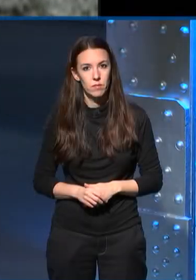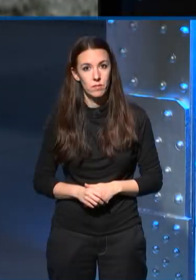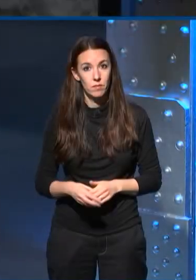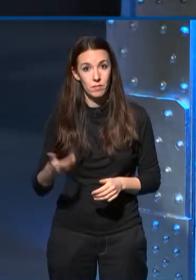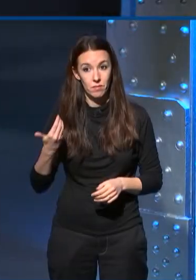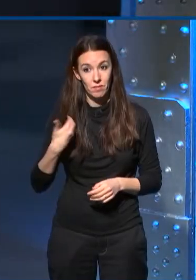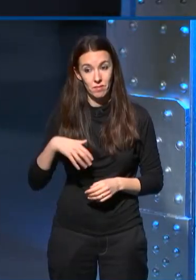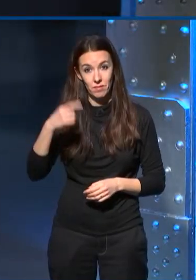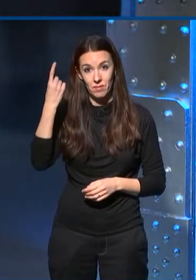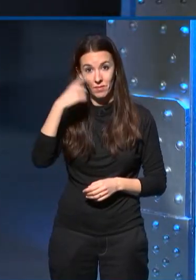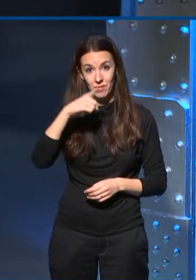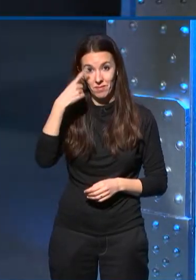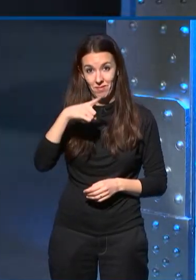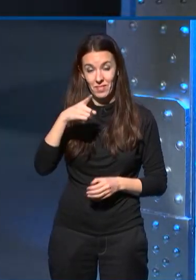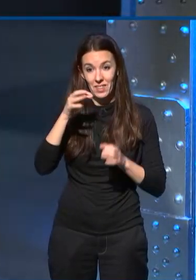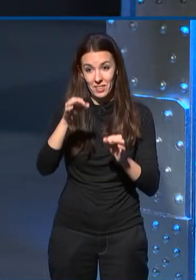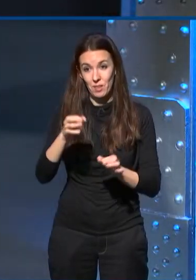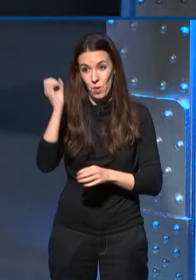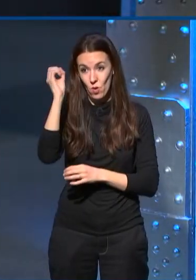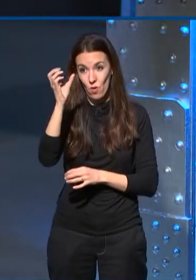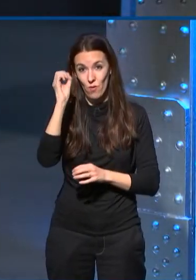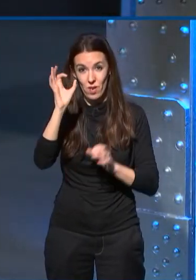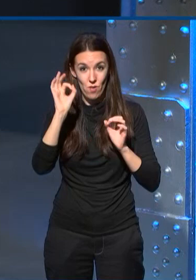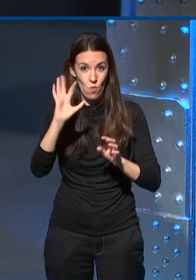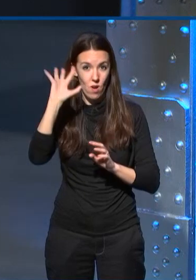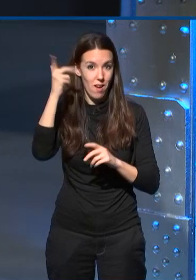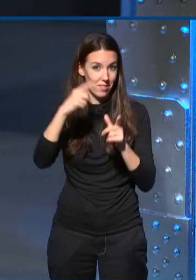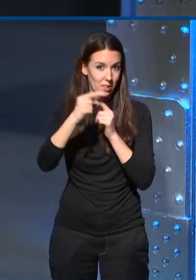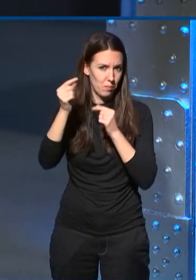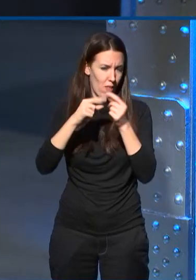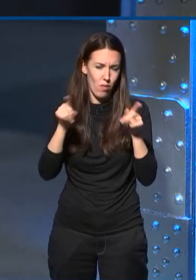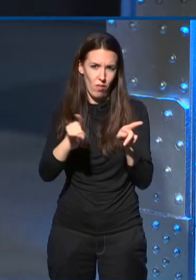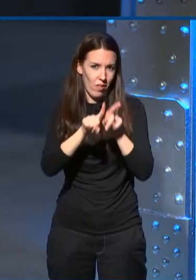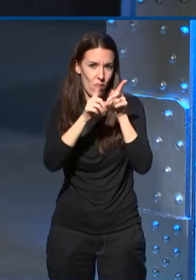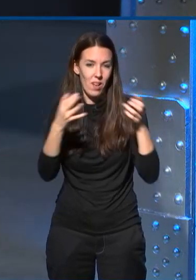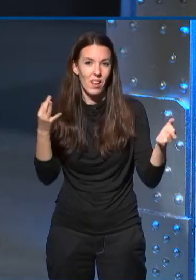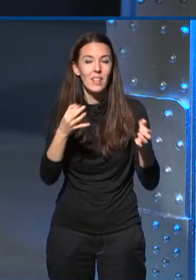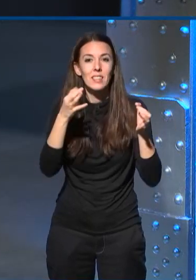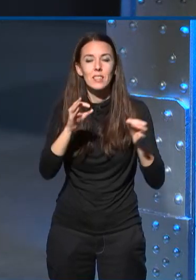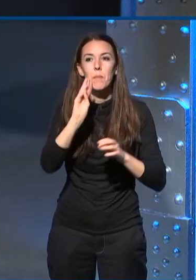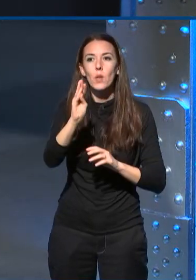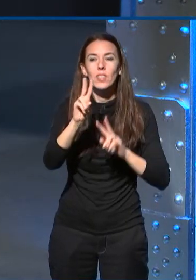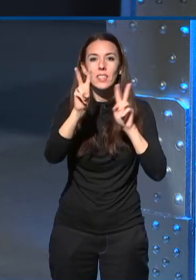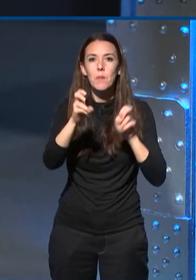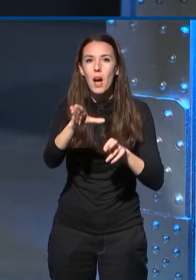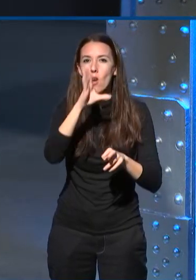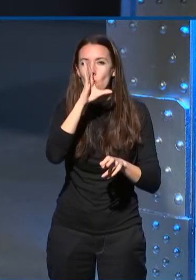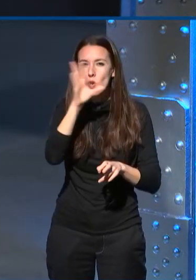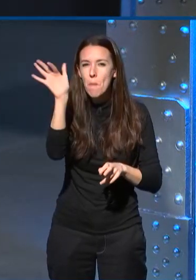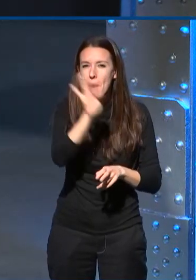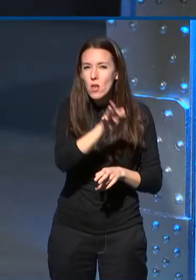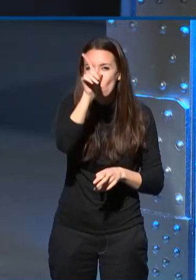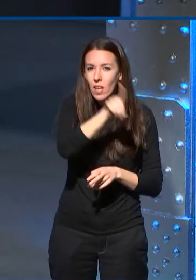Ya saben que siempre que damos una charla de estas del espacio, sea de lo que sea, pues siempre preguntan, ¿y lo de la Luna no fue una